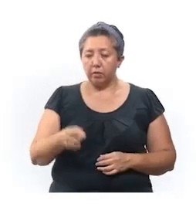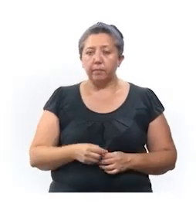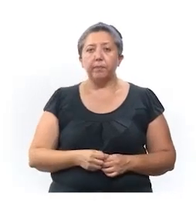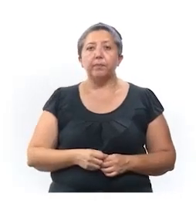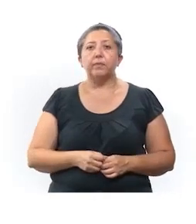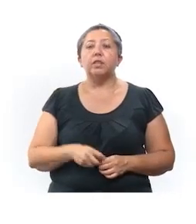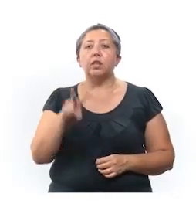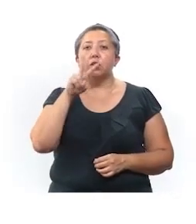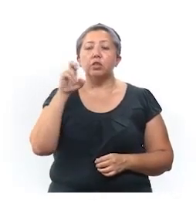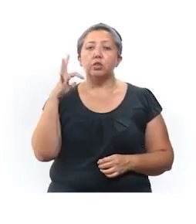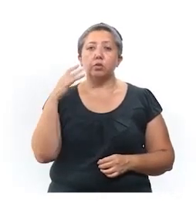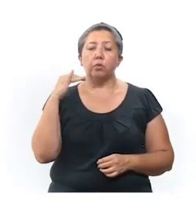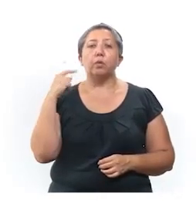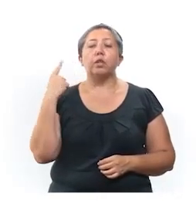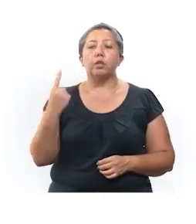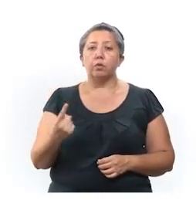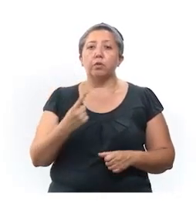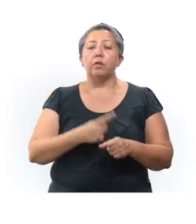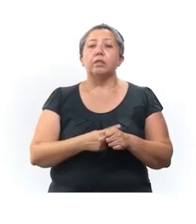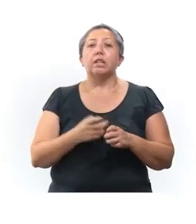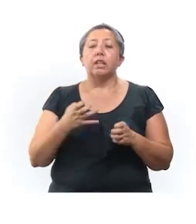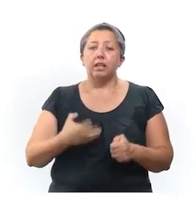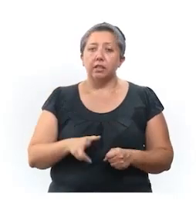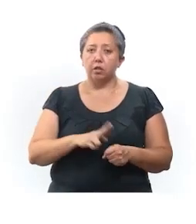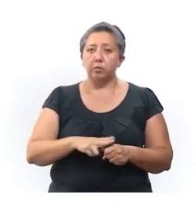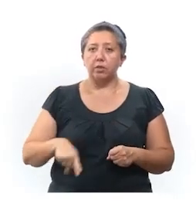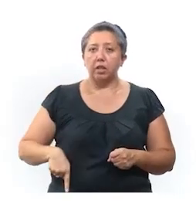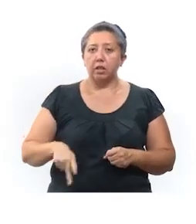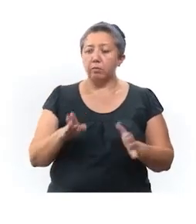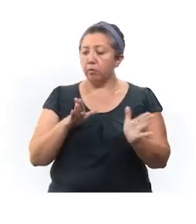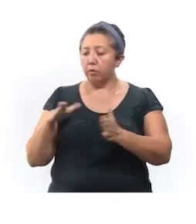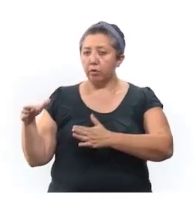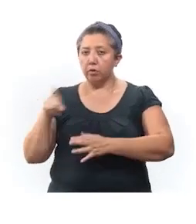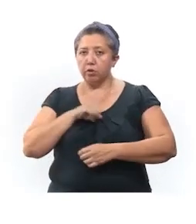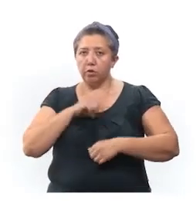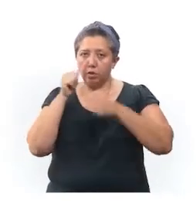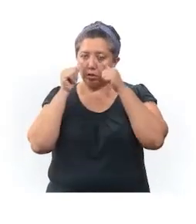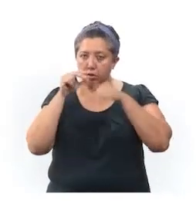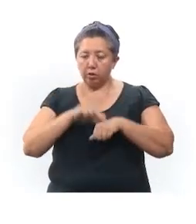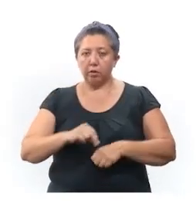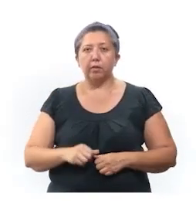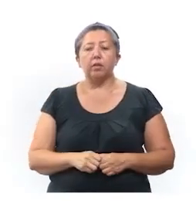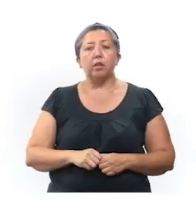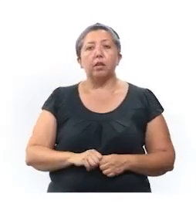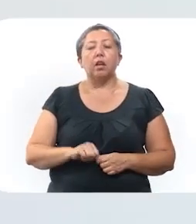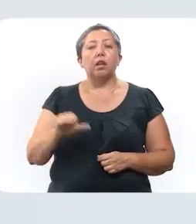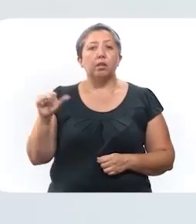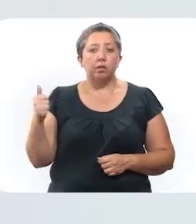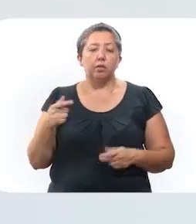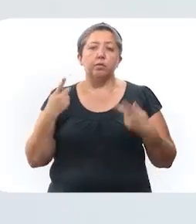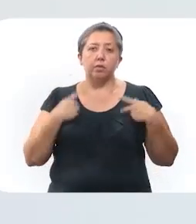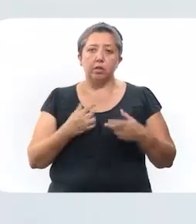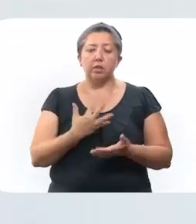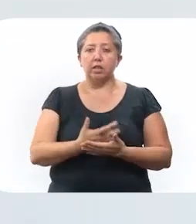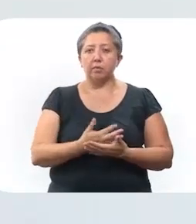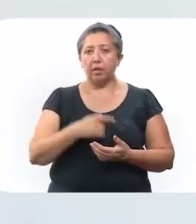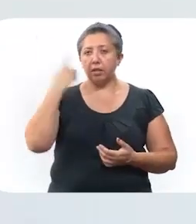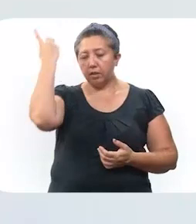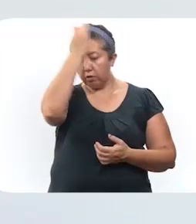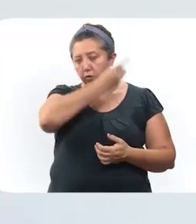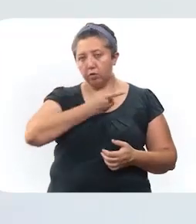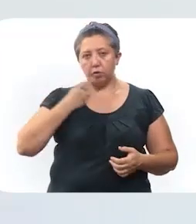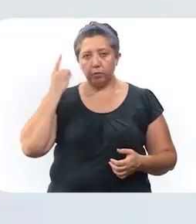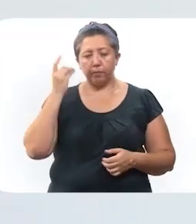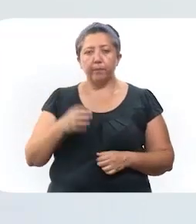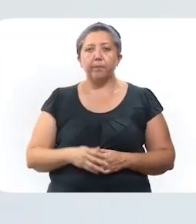se mencionó, 251 de los casos positivos están en hospitales públicos y en aislamiento total. Hay otros pacientes a la espera